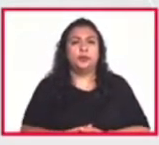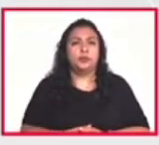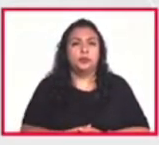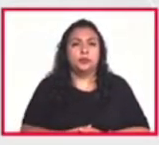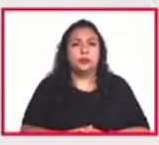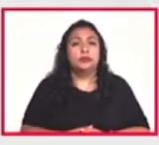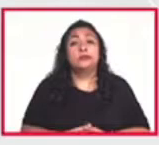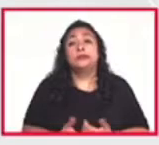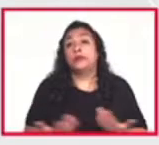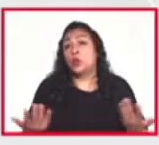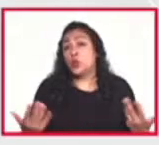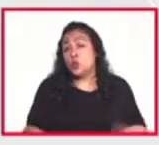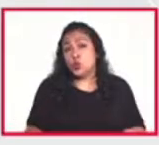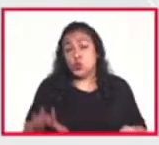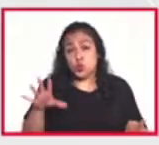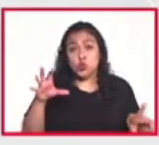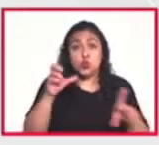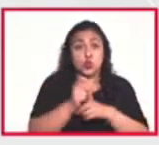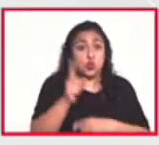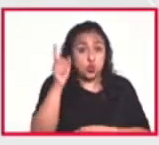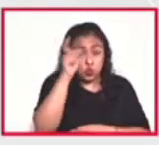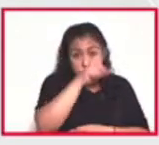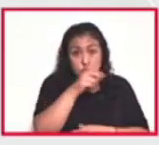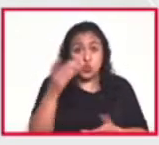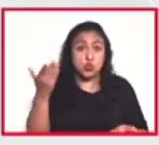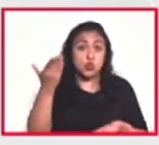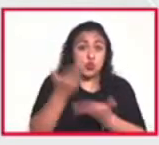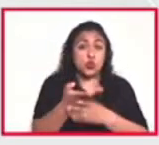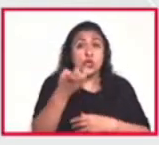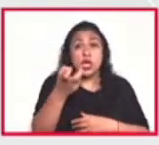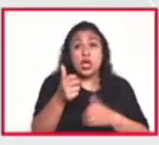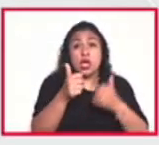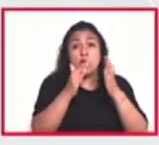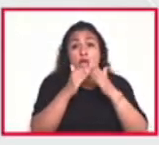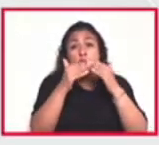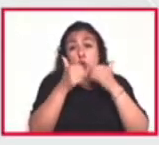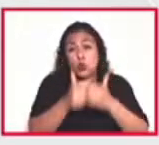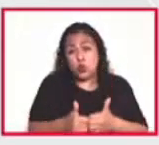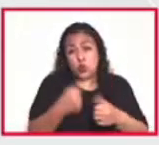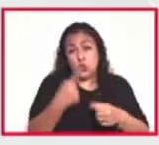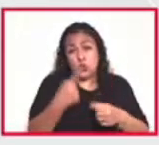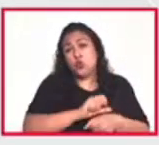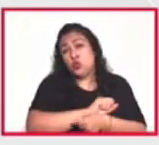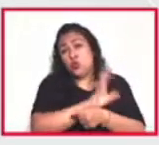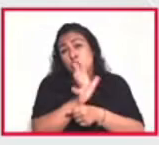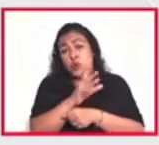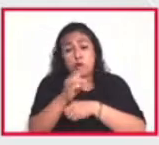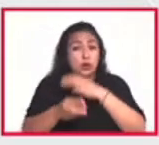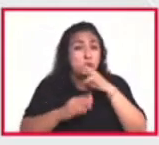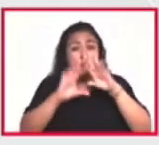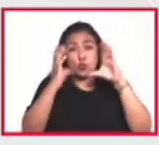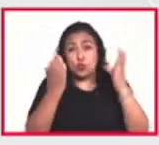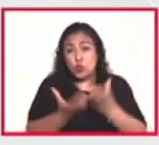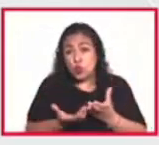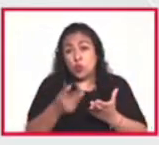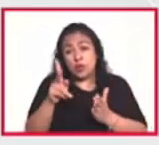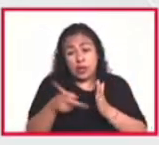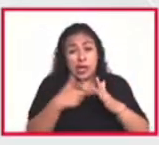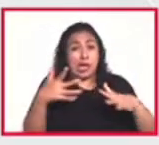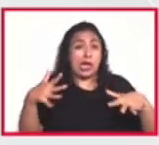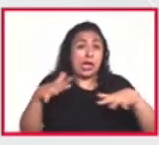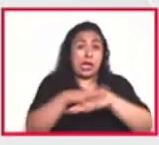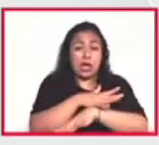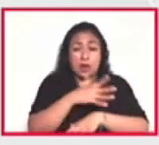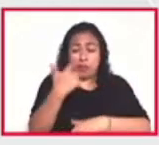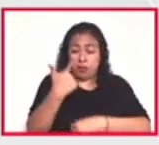Pues vaya desafío los que plantea este confinamiento, esta pandemia para todo el mundo, para reinventarnos y reencontrarnos